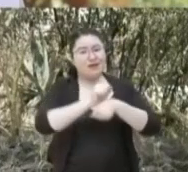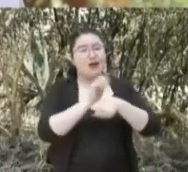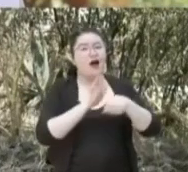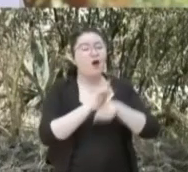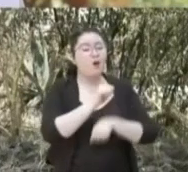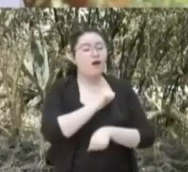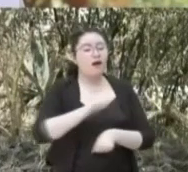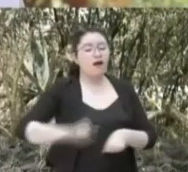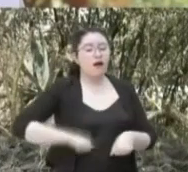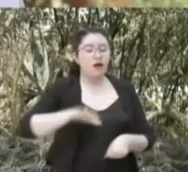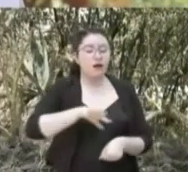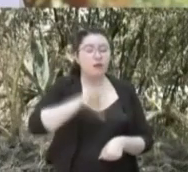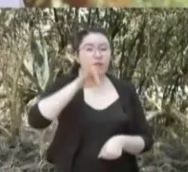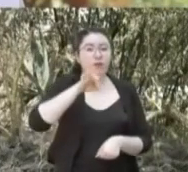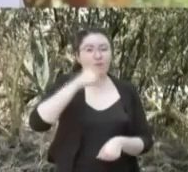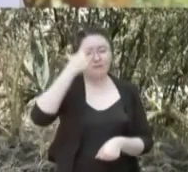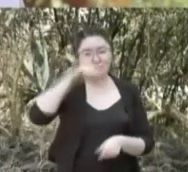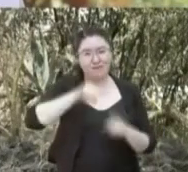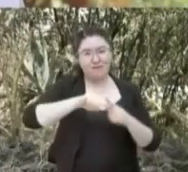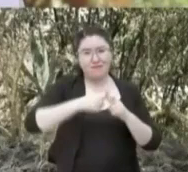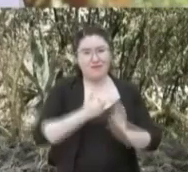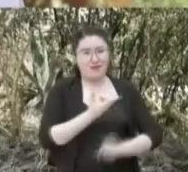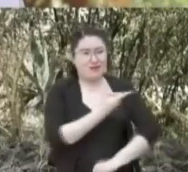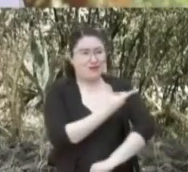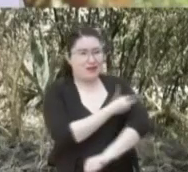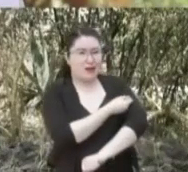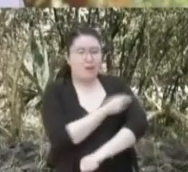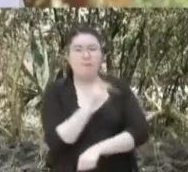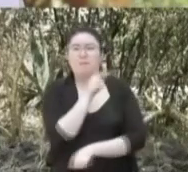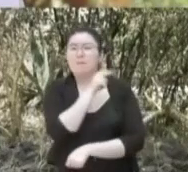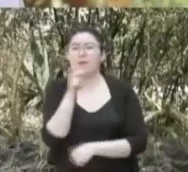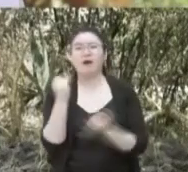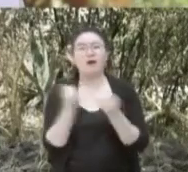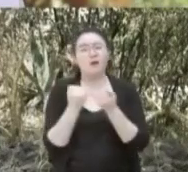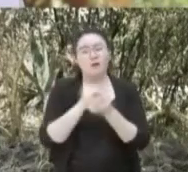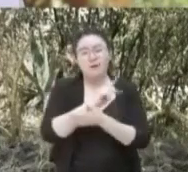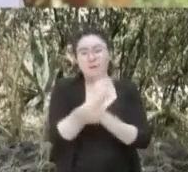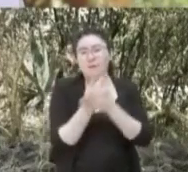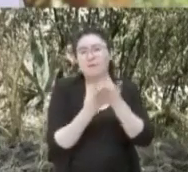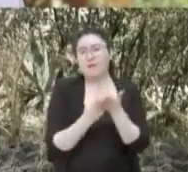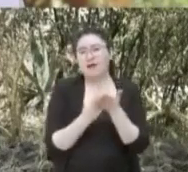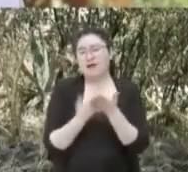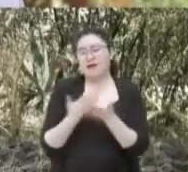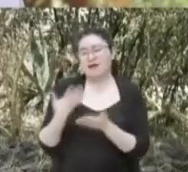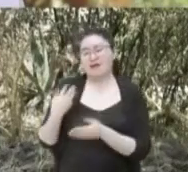su proceso de vacunación en un esquema similar al que realizamos en estas tres últimas.